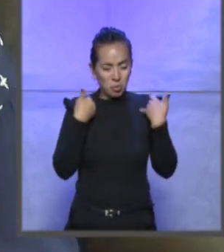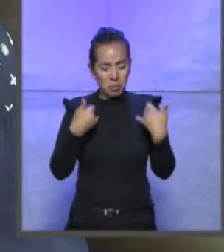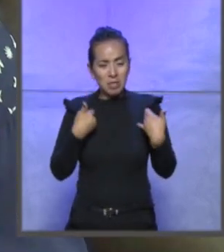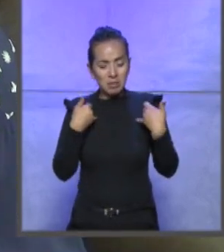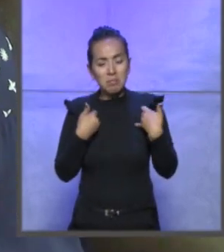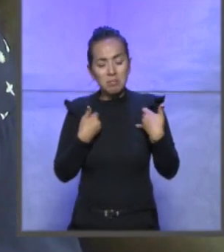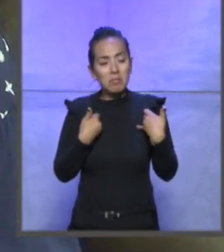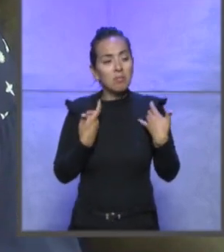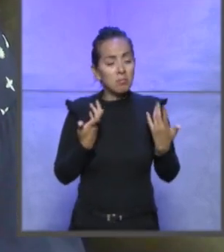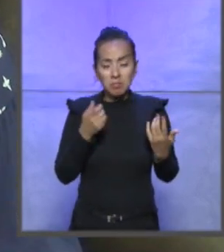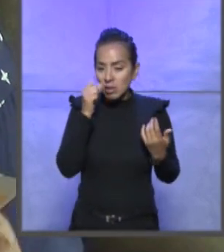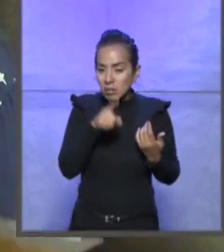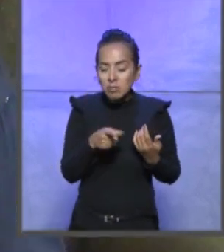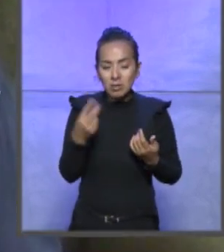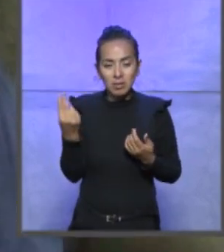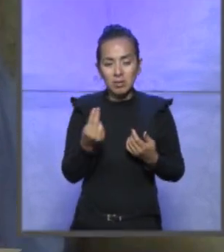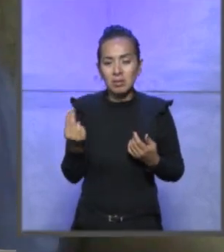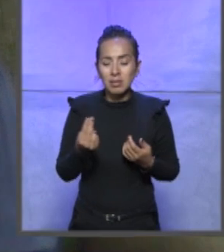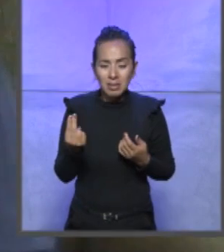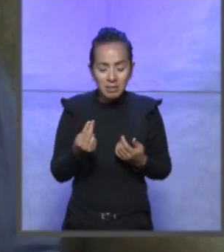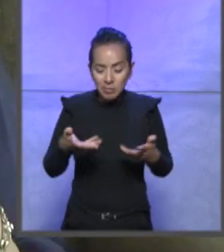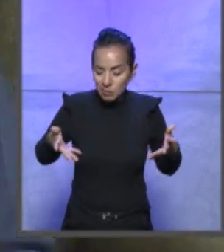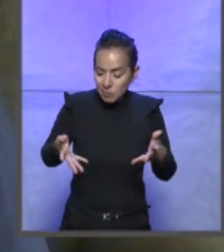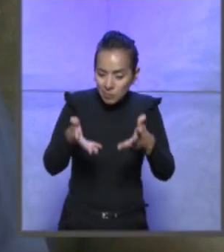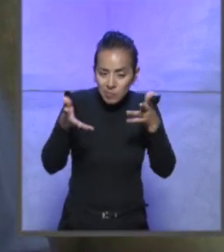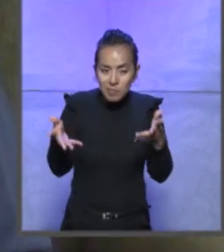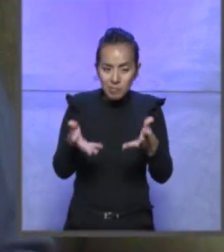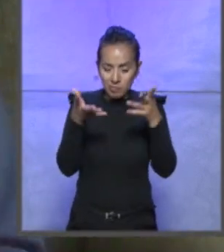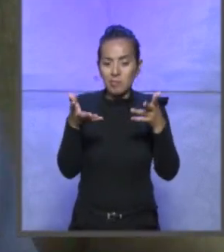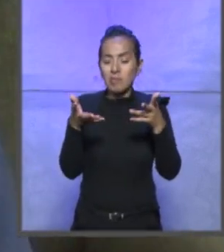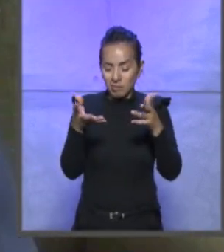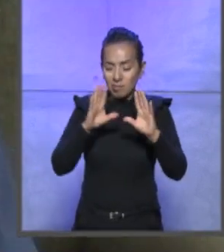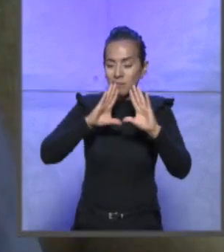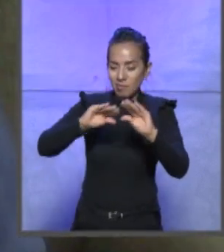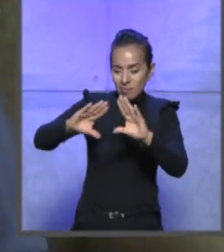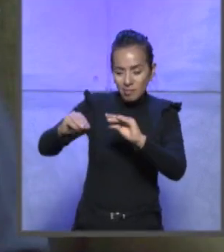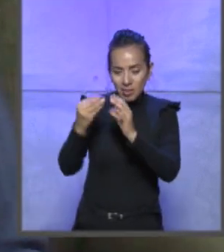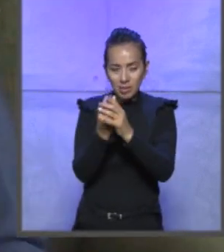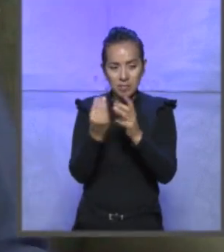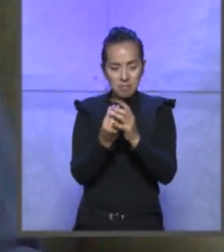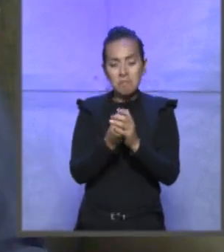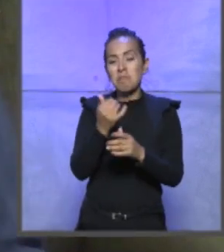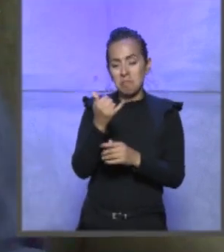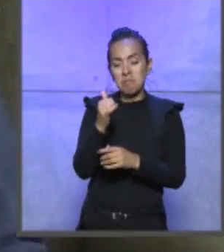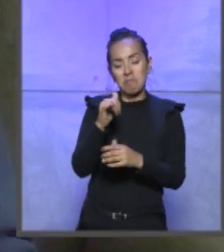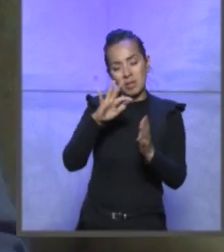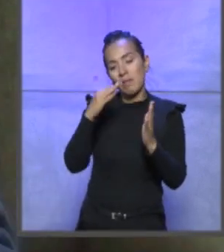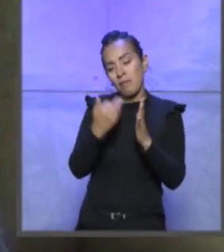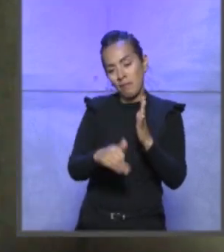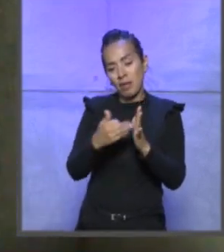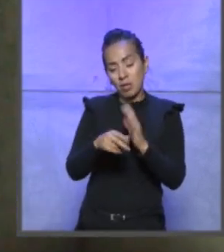que son personas jóvenes, pues también necesitamos impulsar la capacitación. Porque sí hace